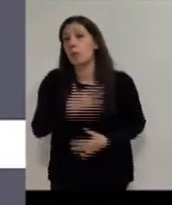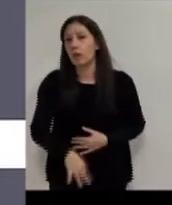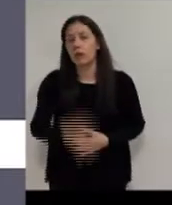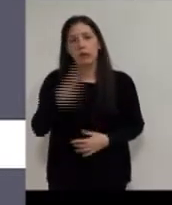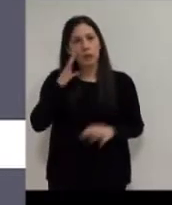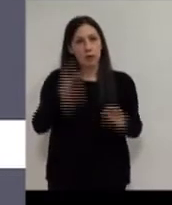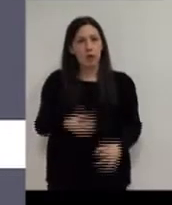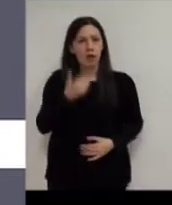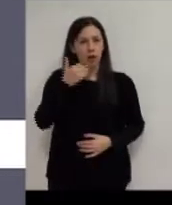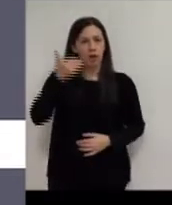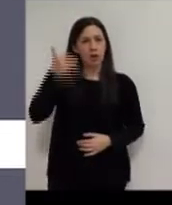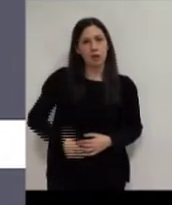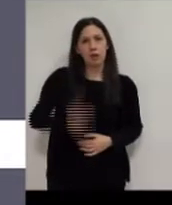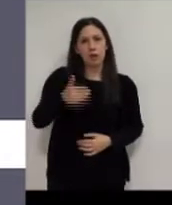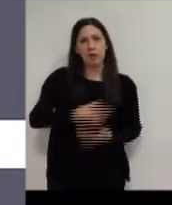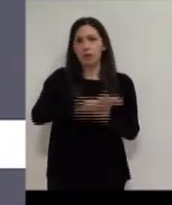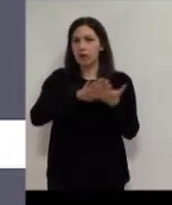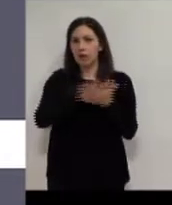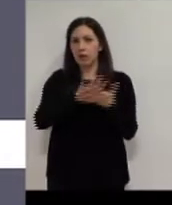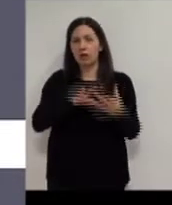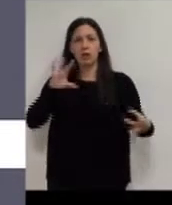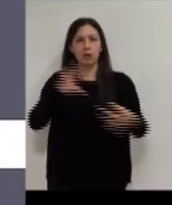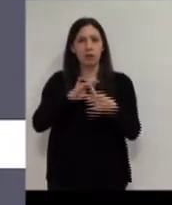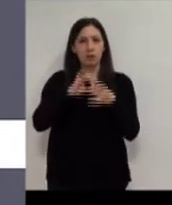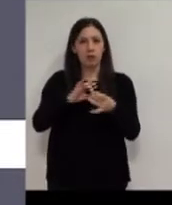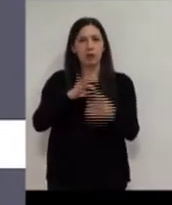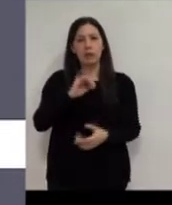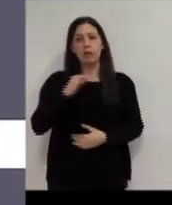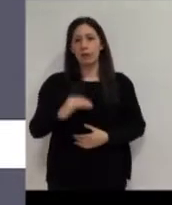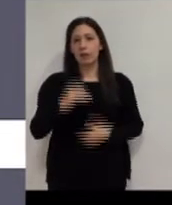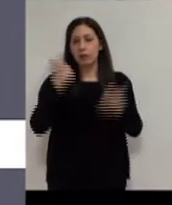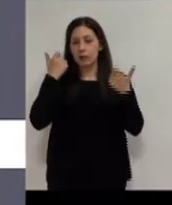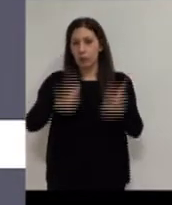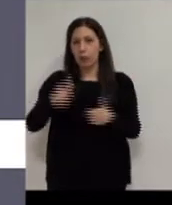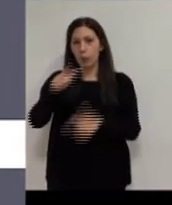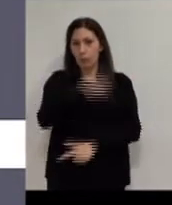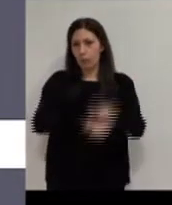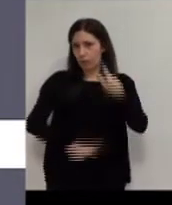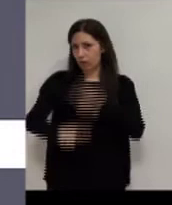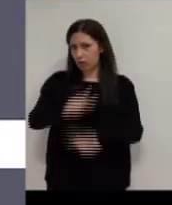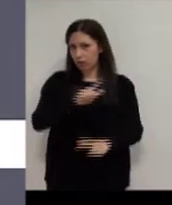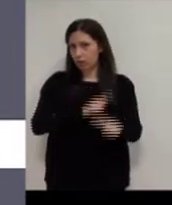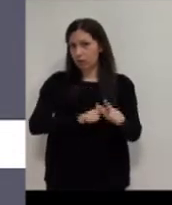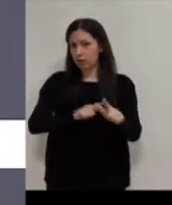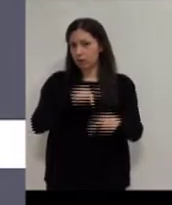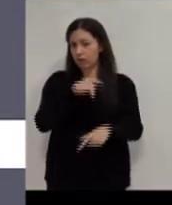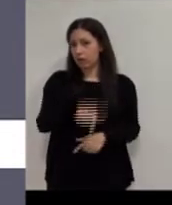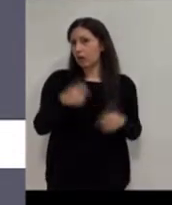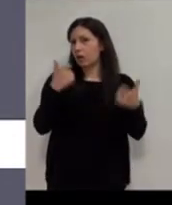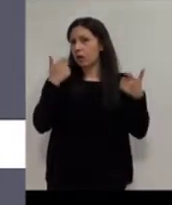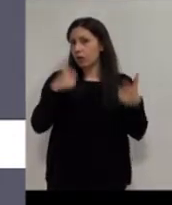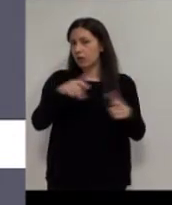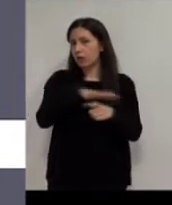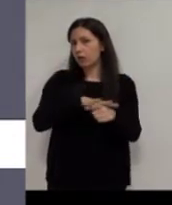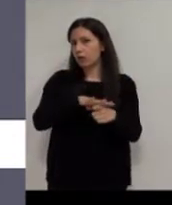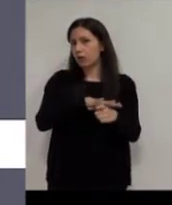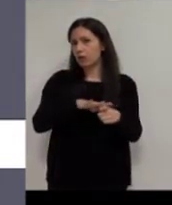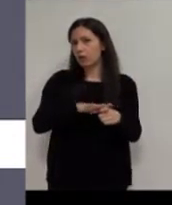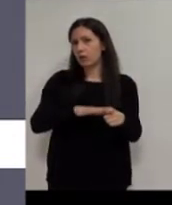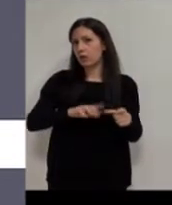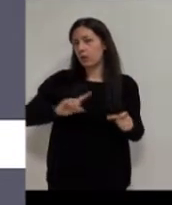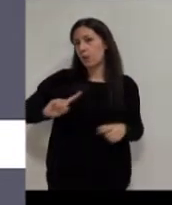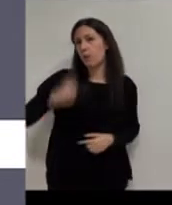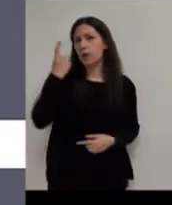prueba-error. Yo creo que hay un elemento fundamental a la hora de hablar de TICs. Estamos en el sector de viajes y es uno de